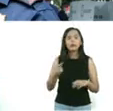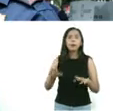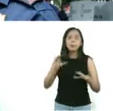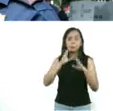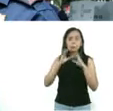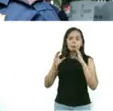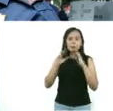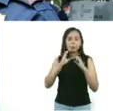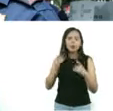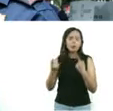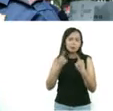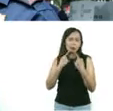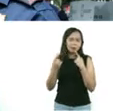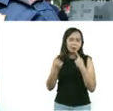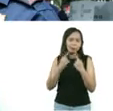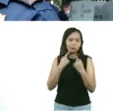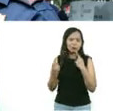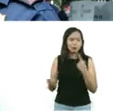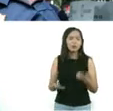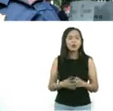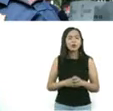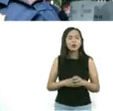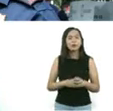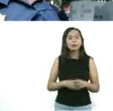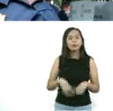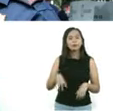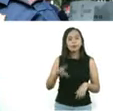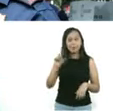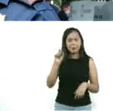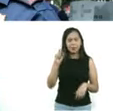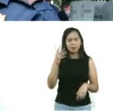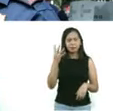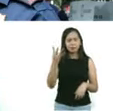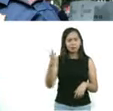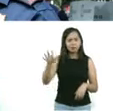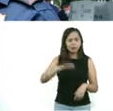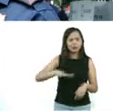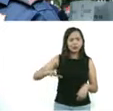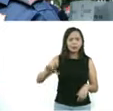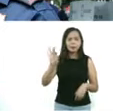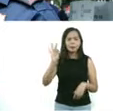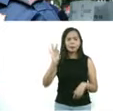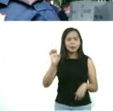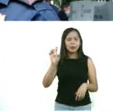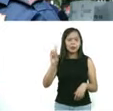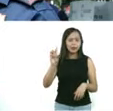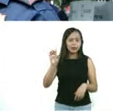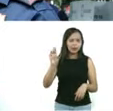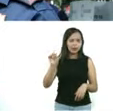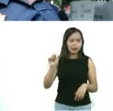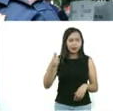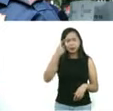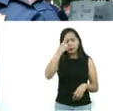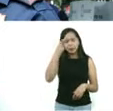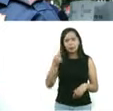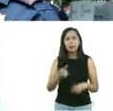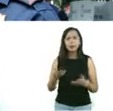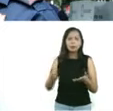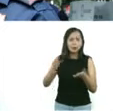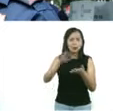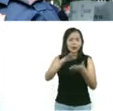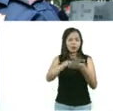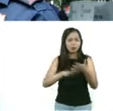la semana pasada tenemos un despliegue en las 24 sedes distritales federales para el resguardo y vigilancia de las boletas. A partir